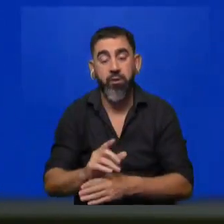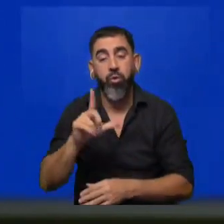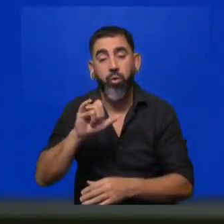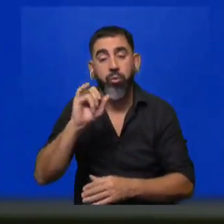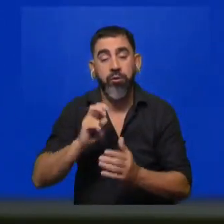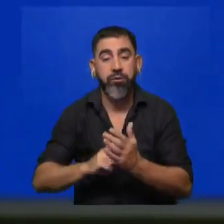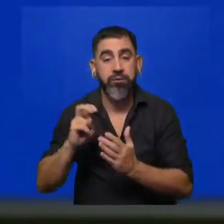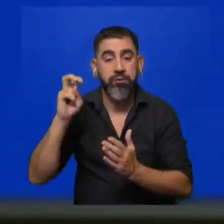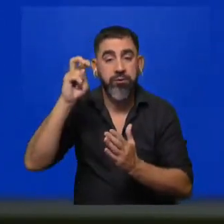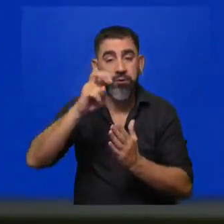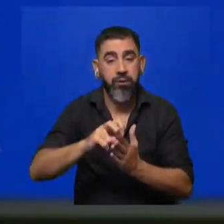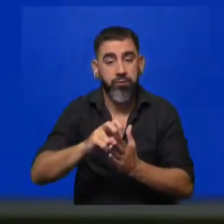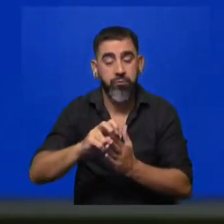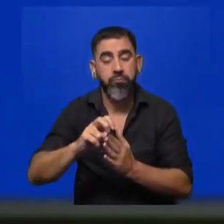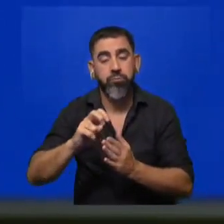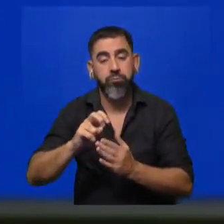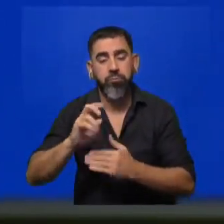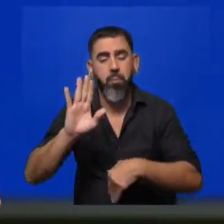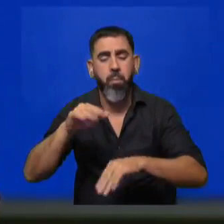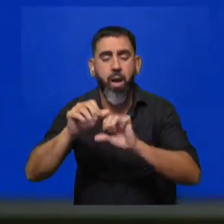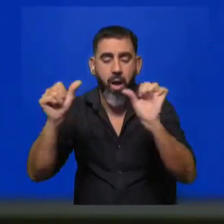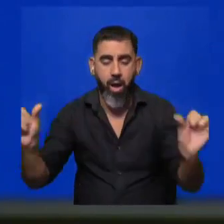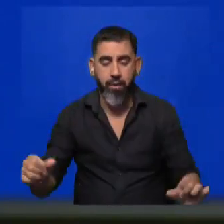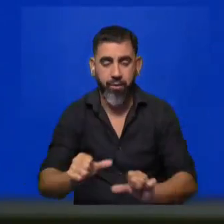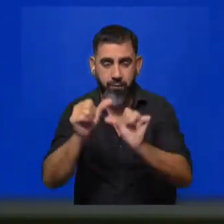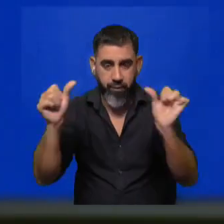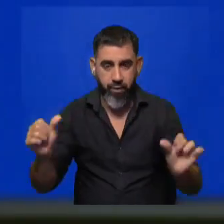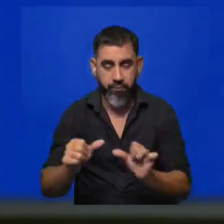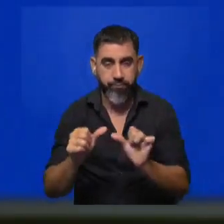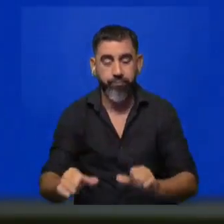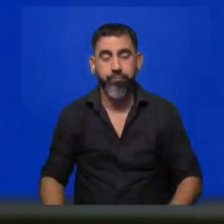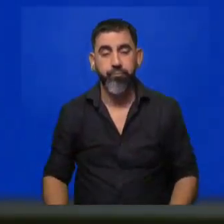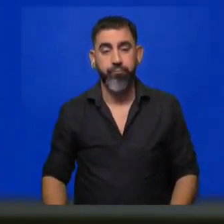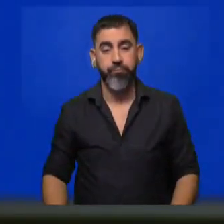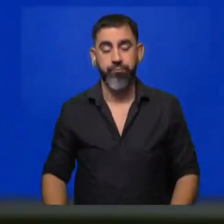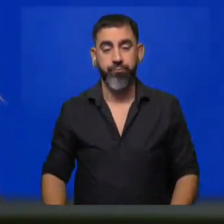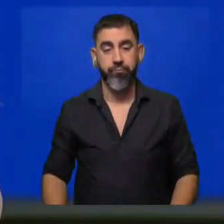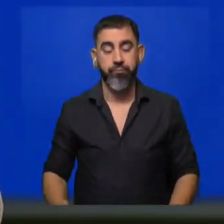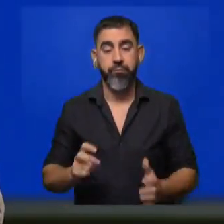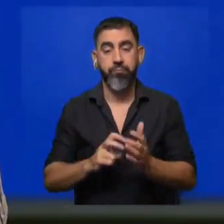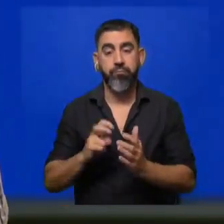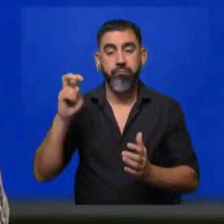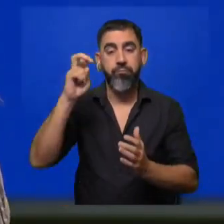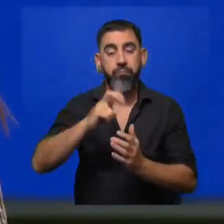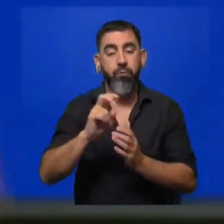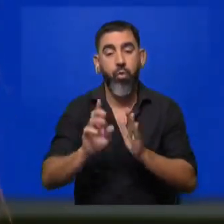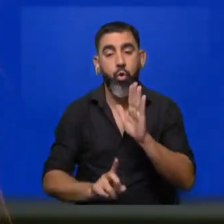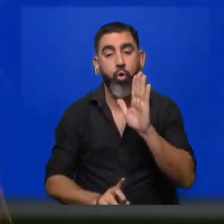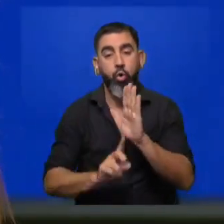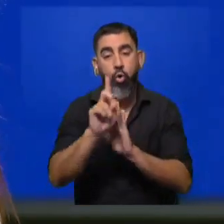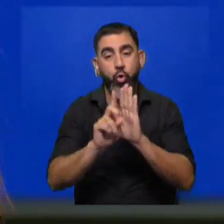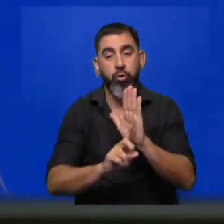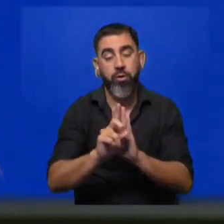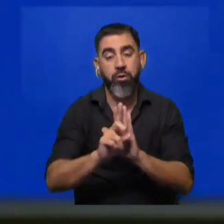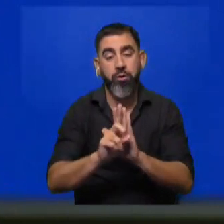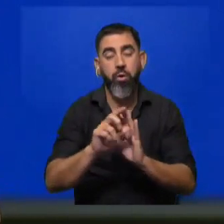Salto tiene un dinamismo mucho mayor que Bella Unión, y bueno, fue de Salto hacia el norte, y el norte